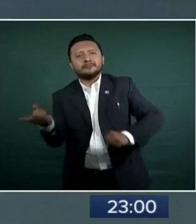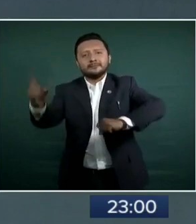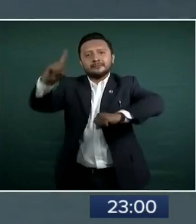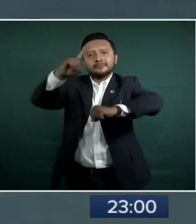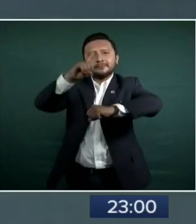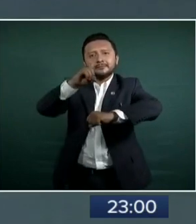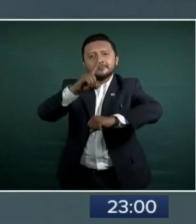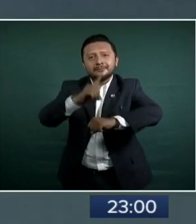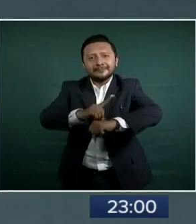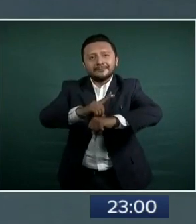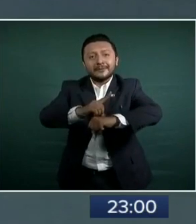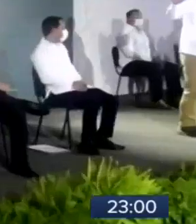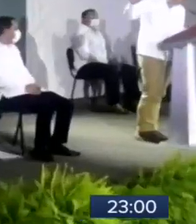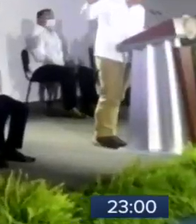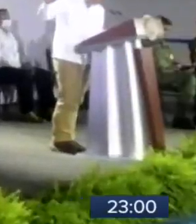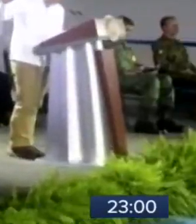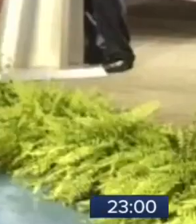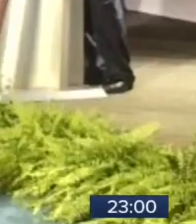lluvioso.